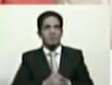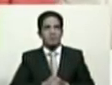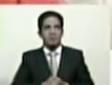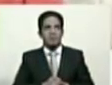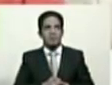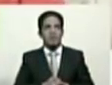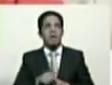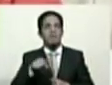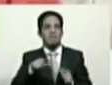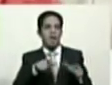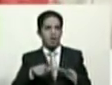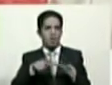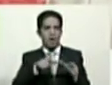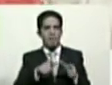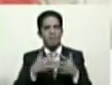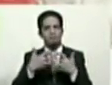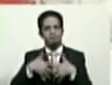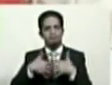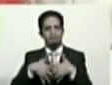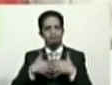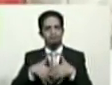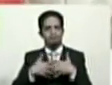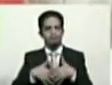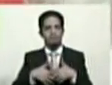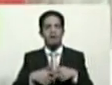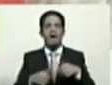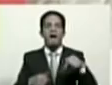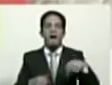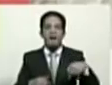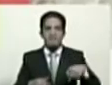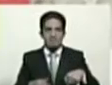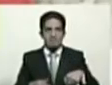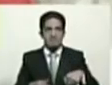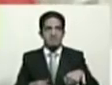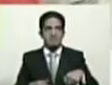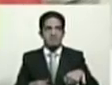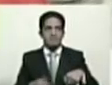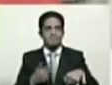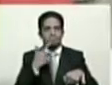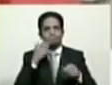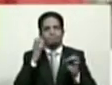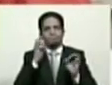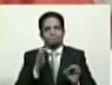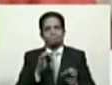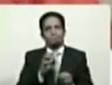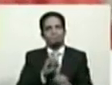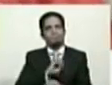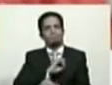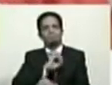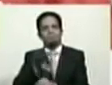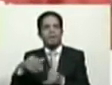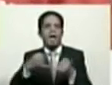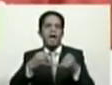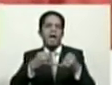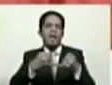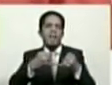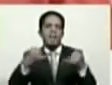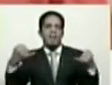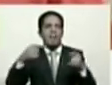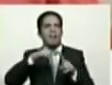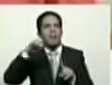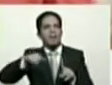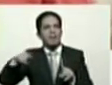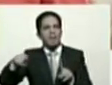esta subestación y que desde acá se garantiza el envío de la energía suficiente para el diluyente